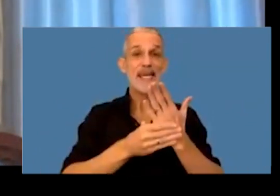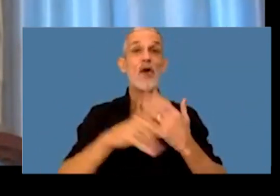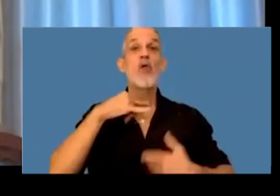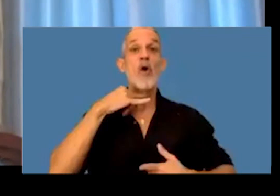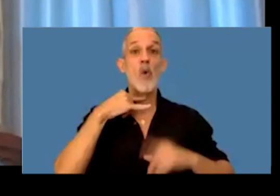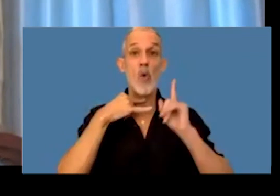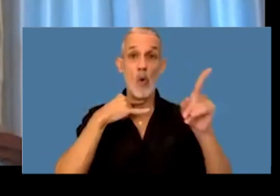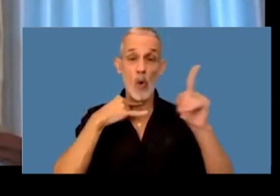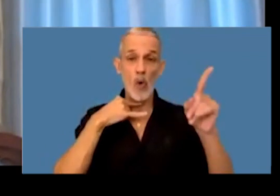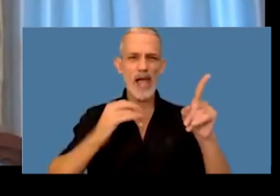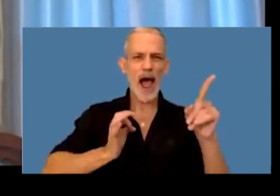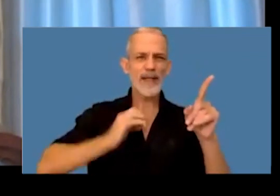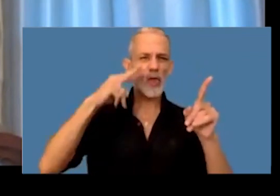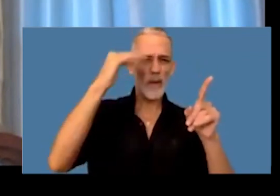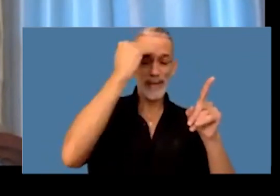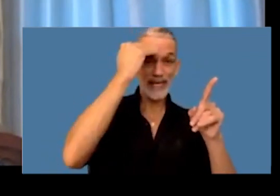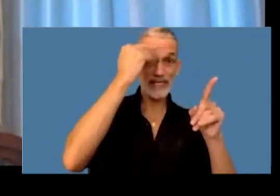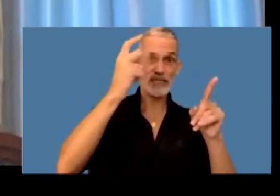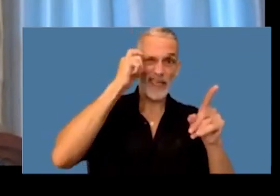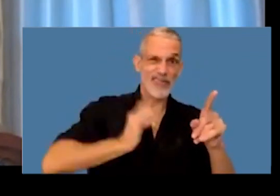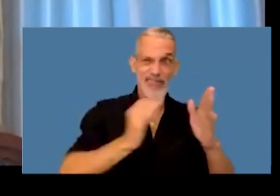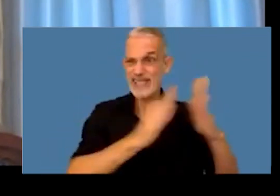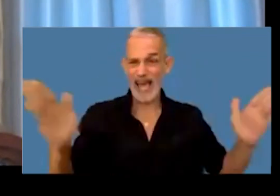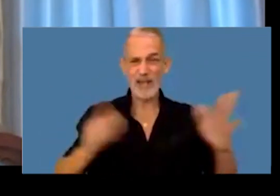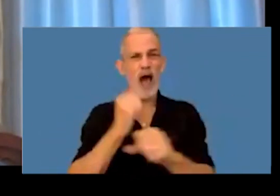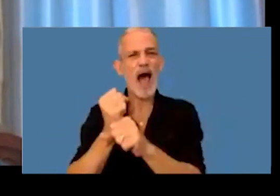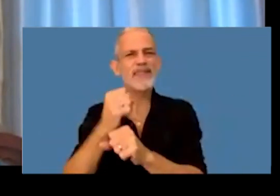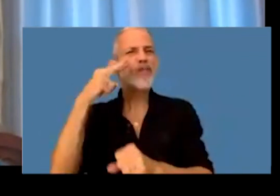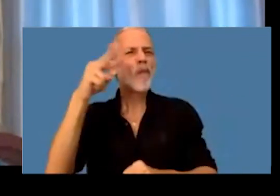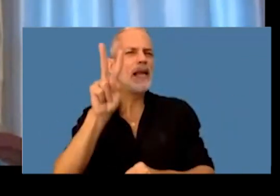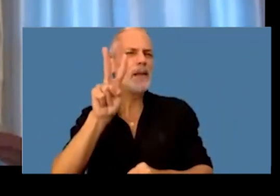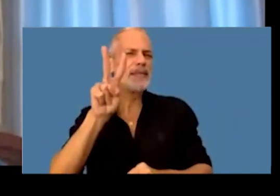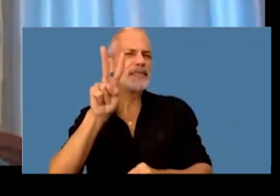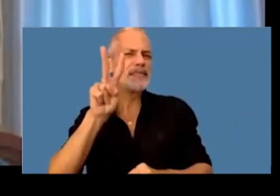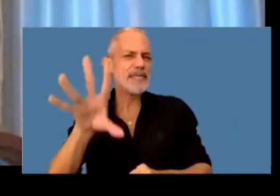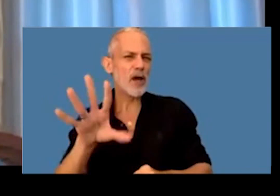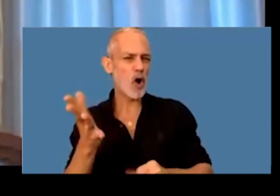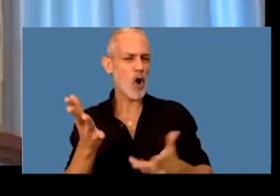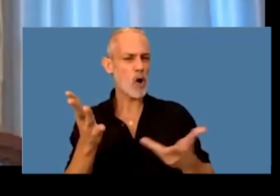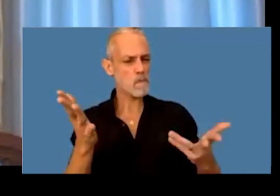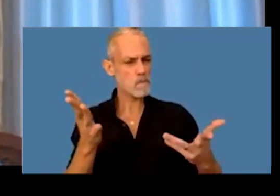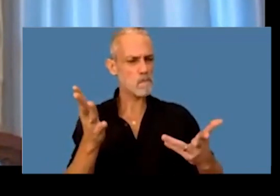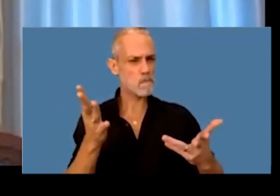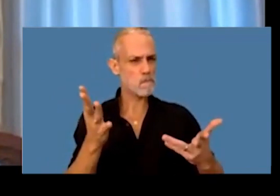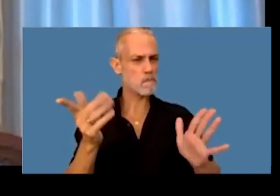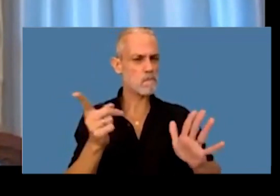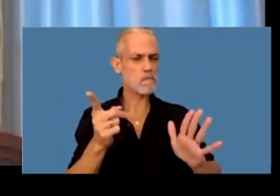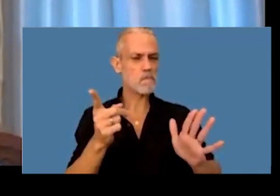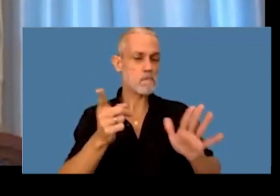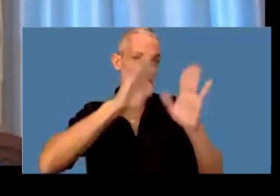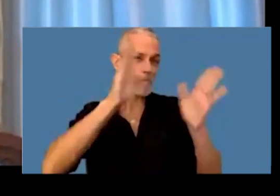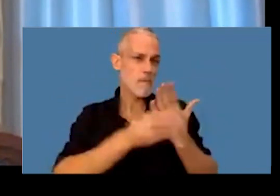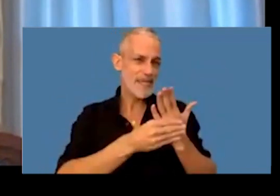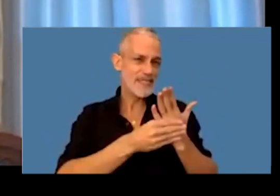el 2015 por 10 años, o sea, hasta el 2025. Como lo vence en